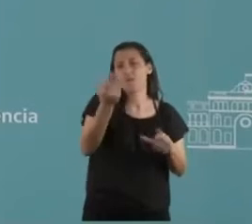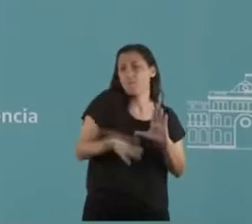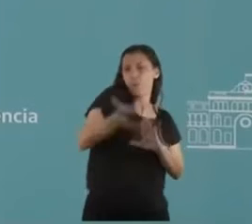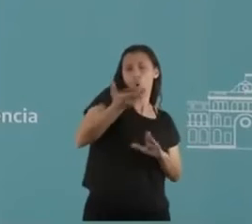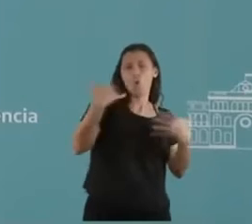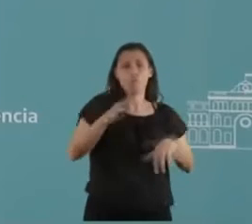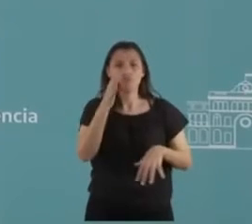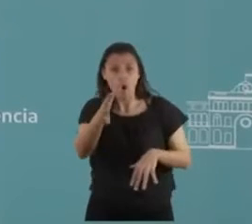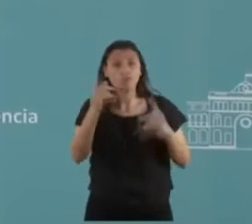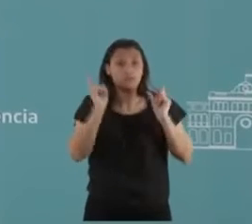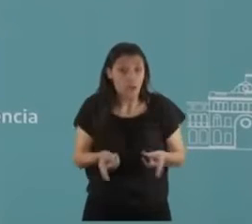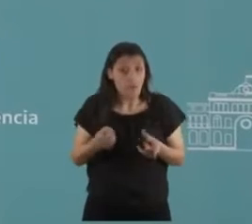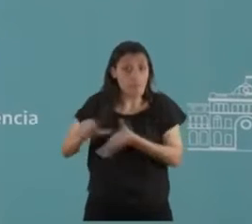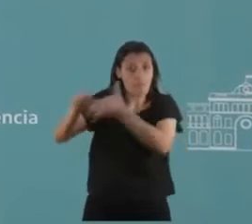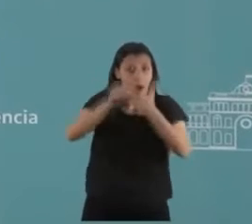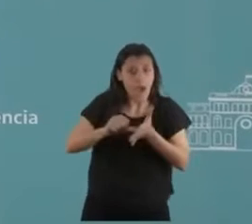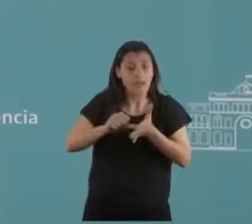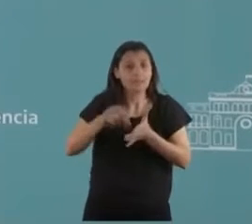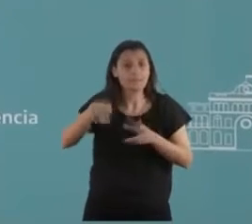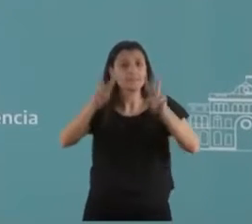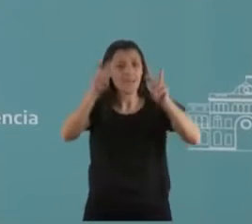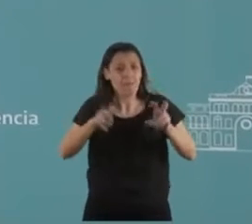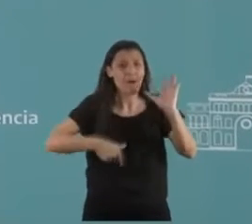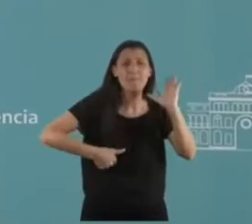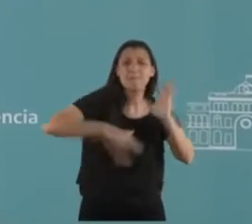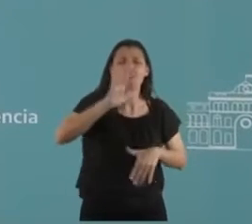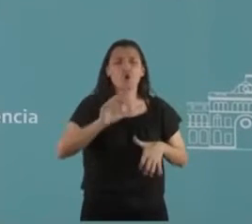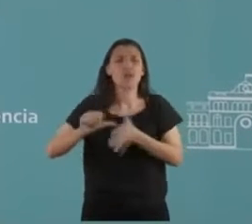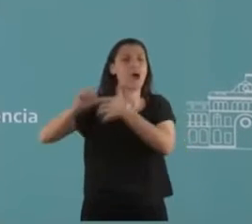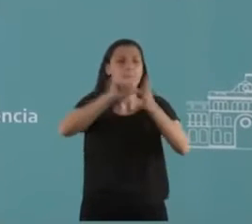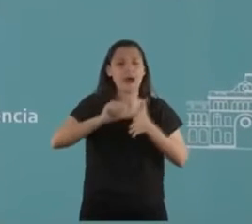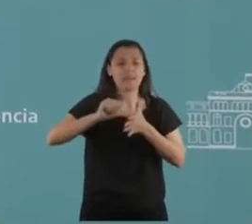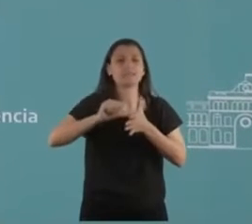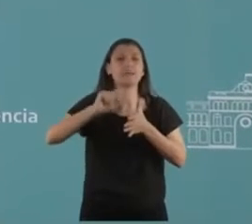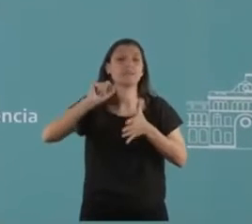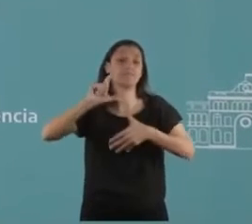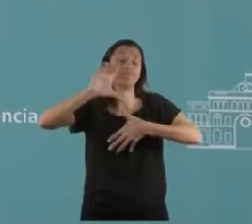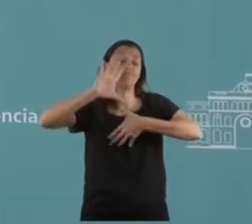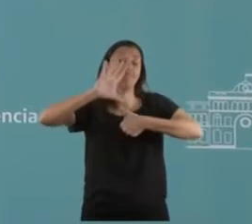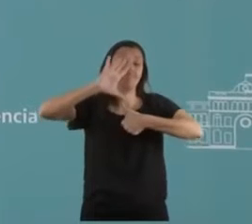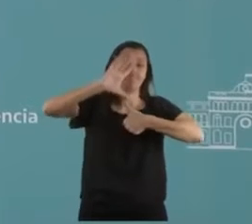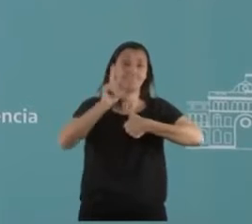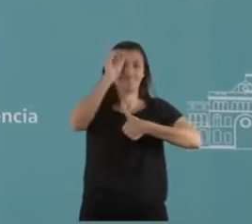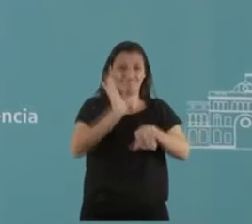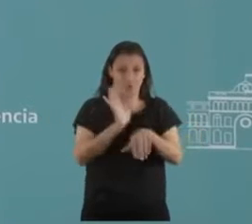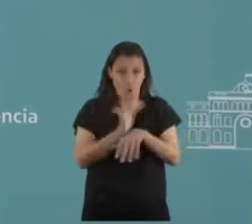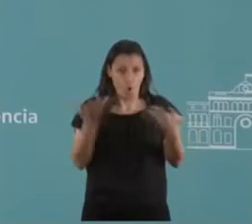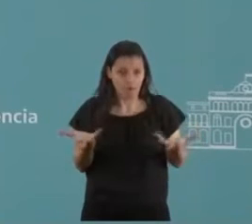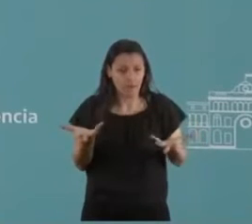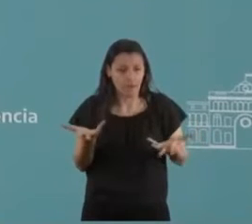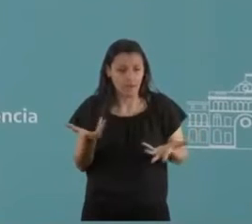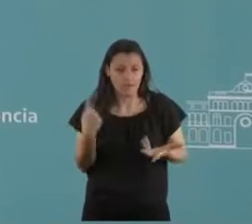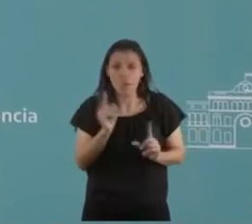la verdad, es que está afectando en este momento a la mayoría de los países del norte, digamos, como se